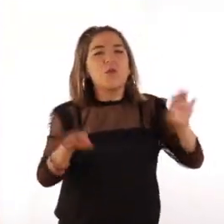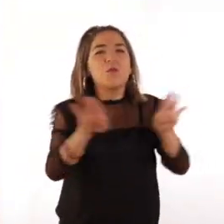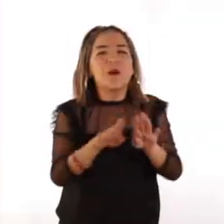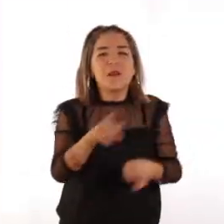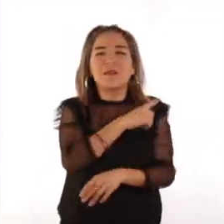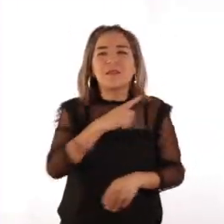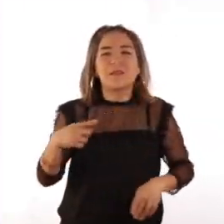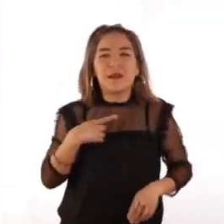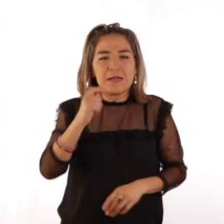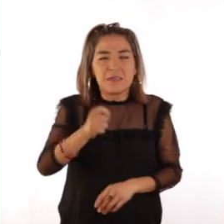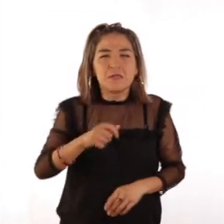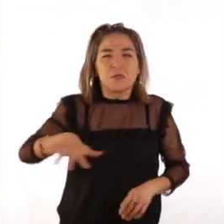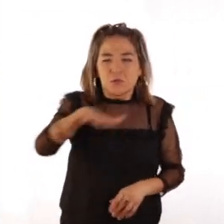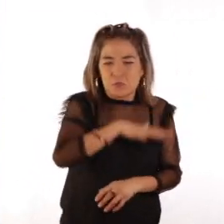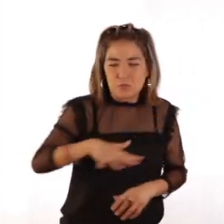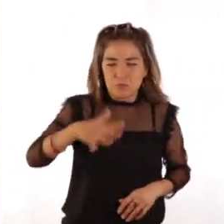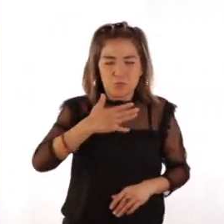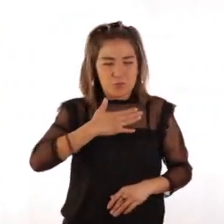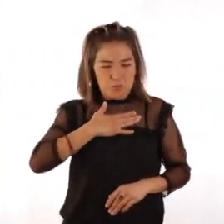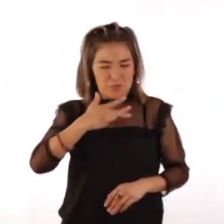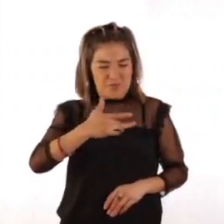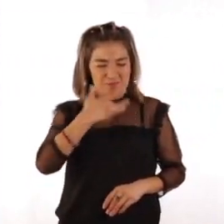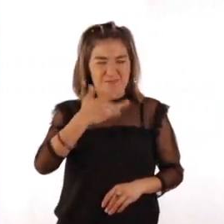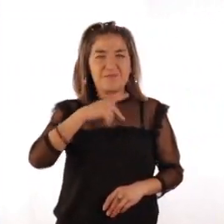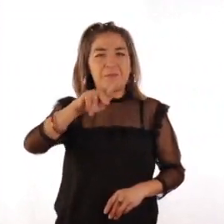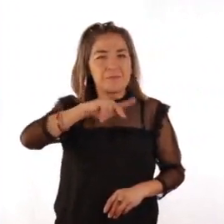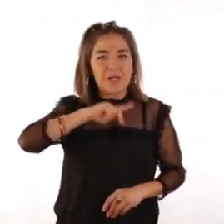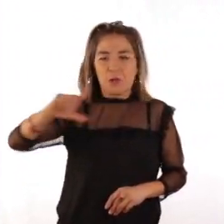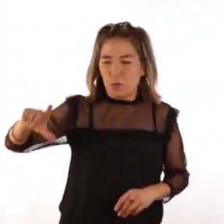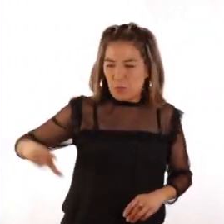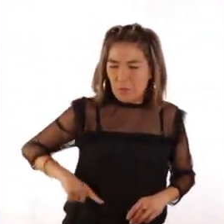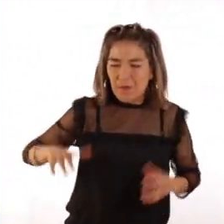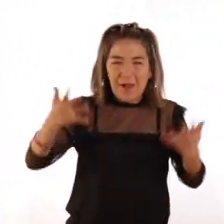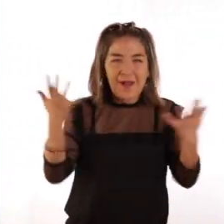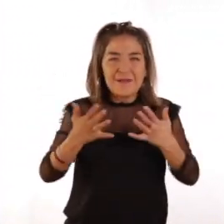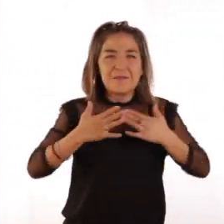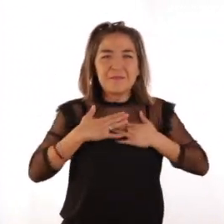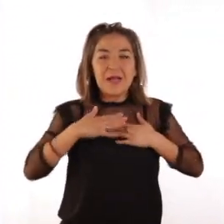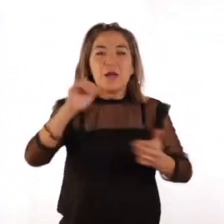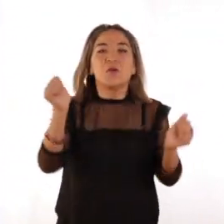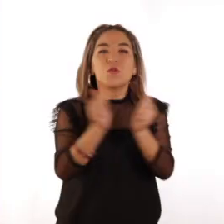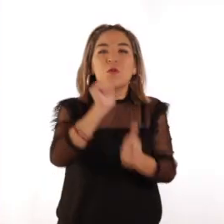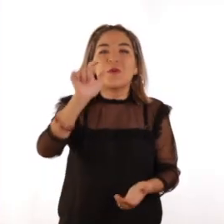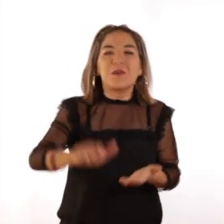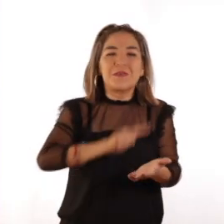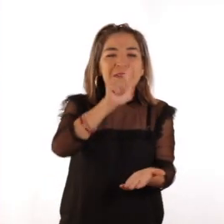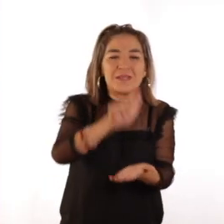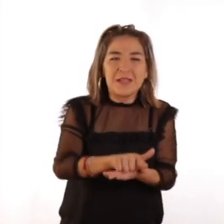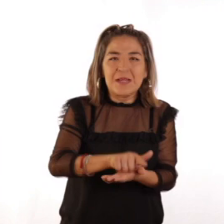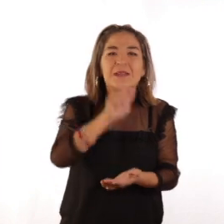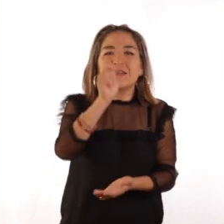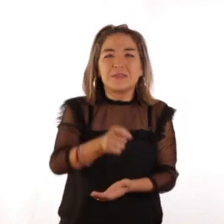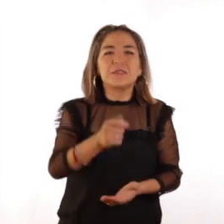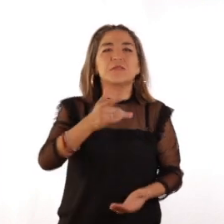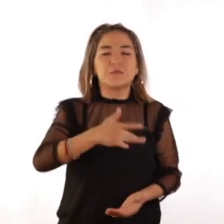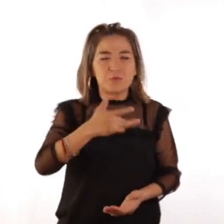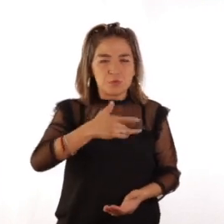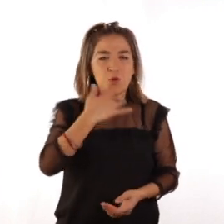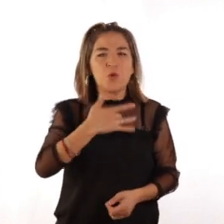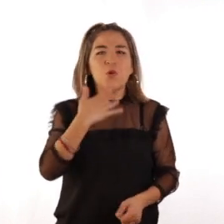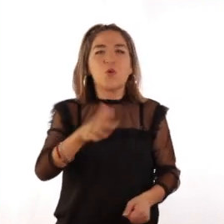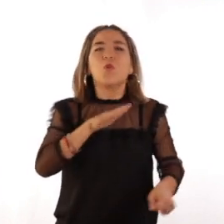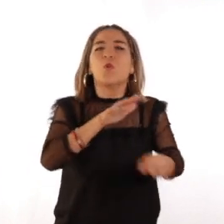el de podernos autogobernar bajo un marco legal donde